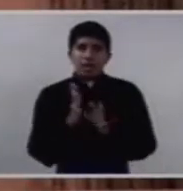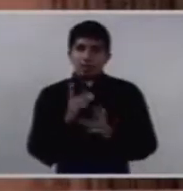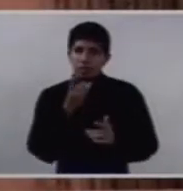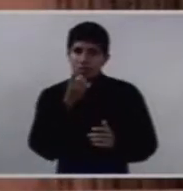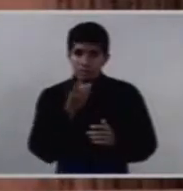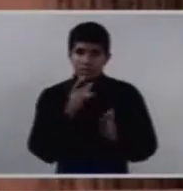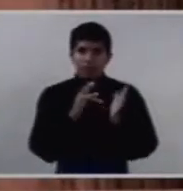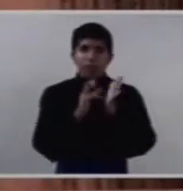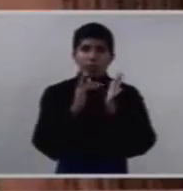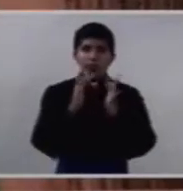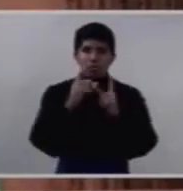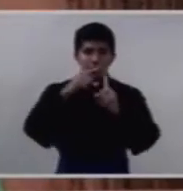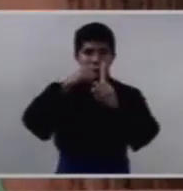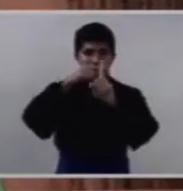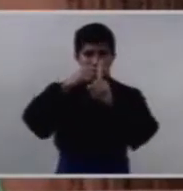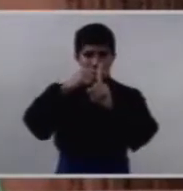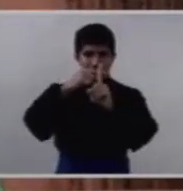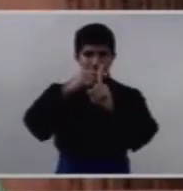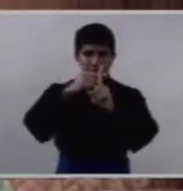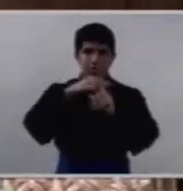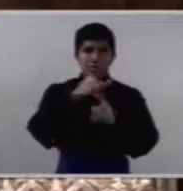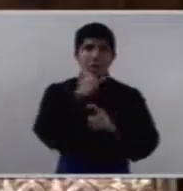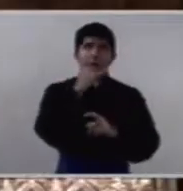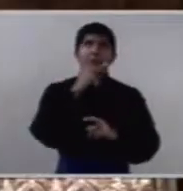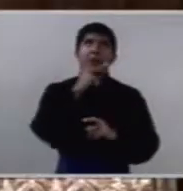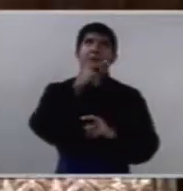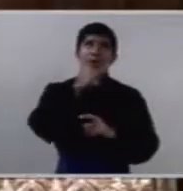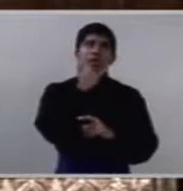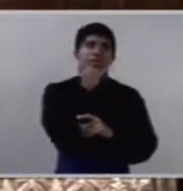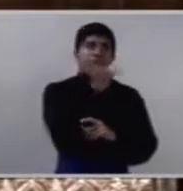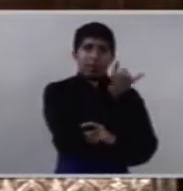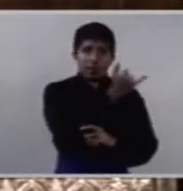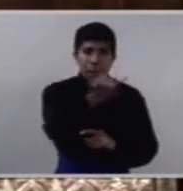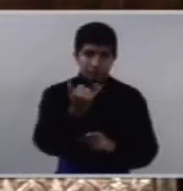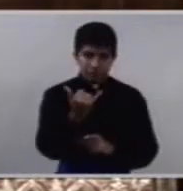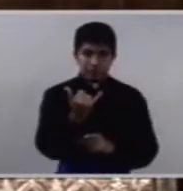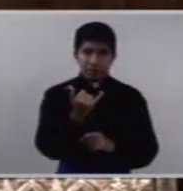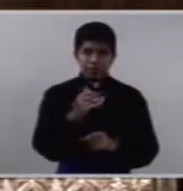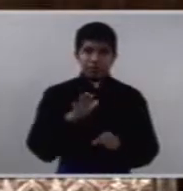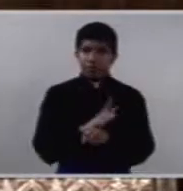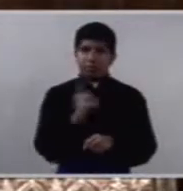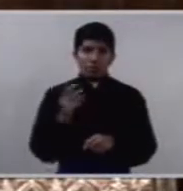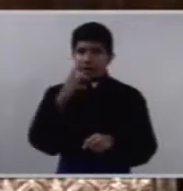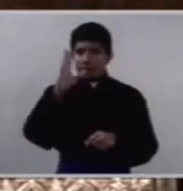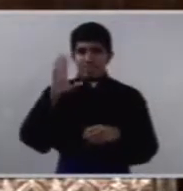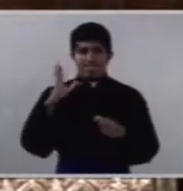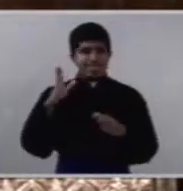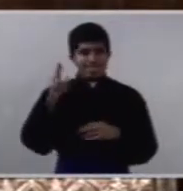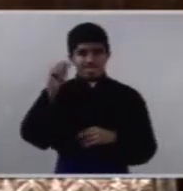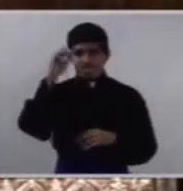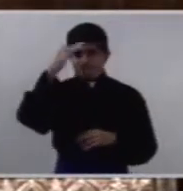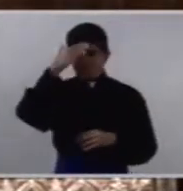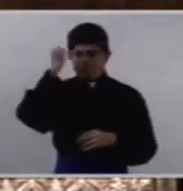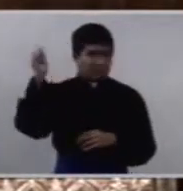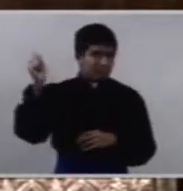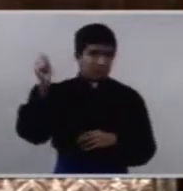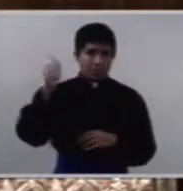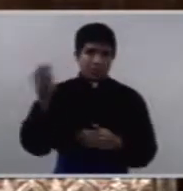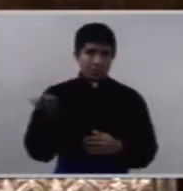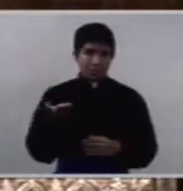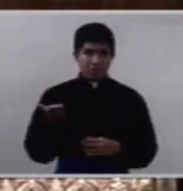cruz: perdónalos, no saben lo que hacen. Pero ustedes y